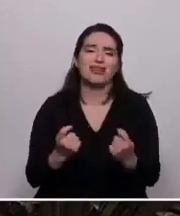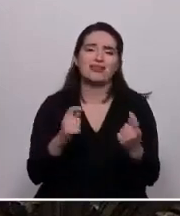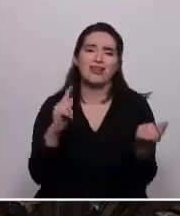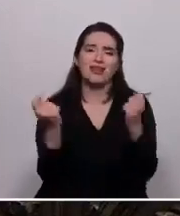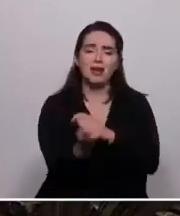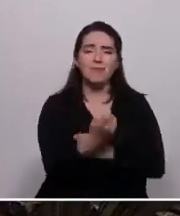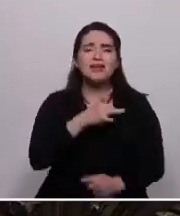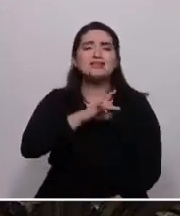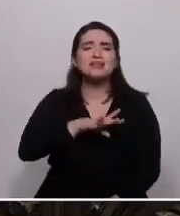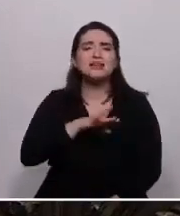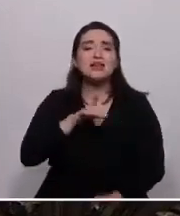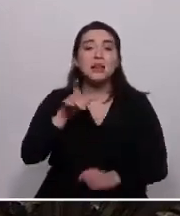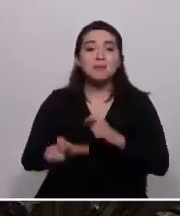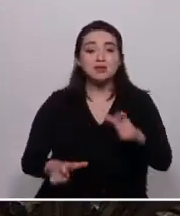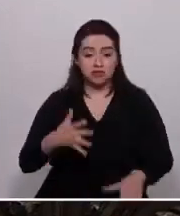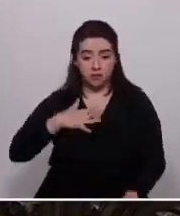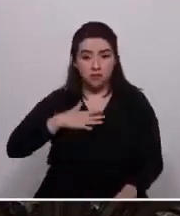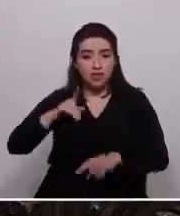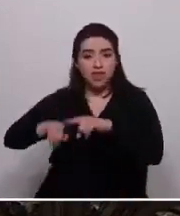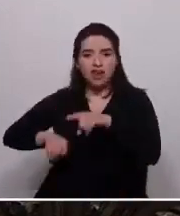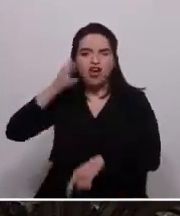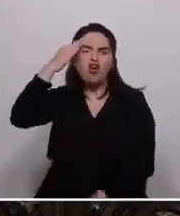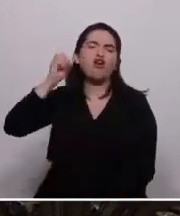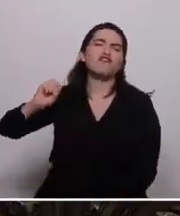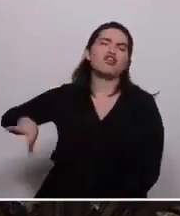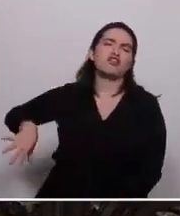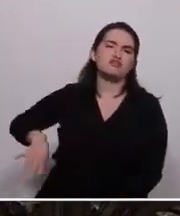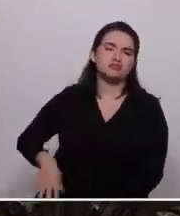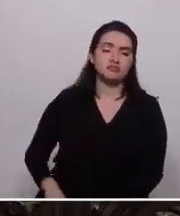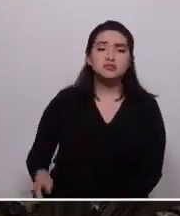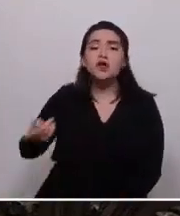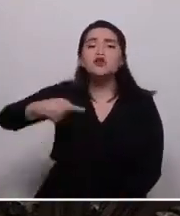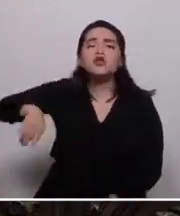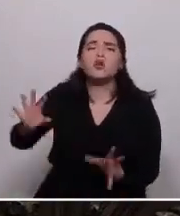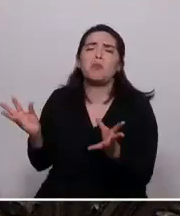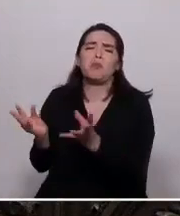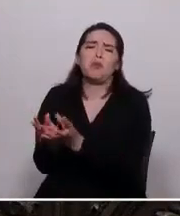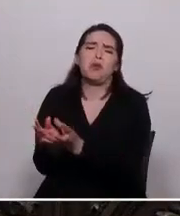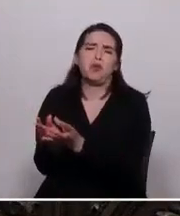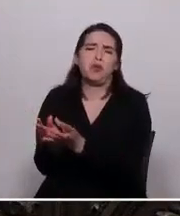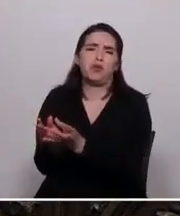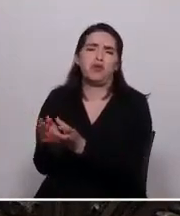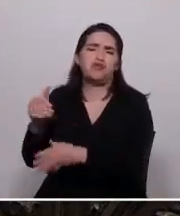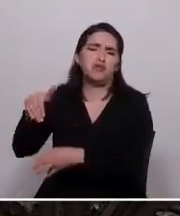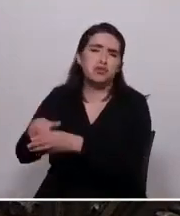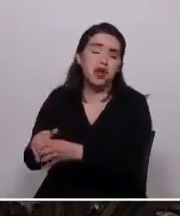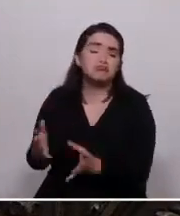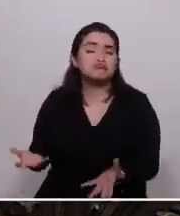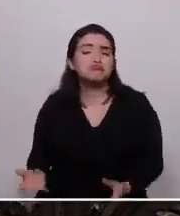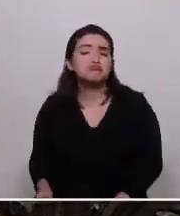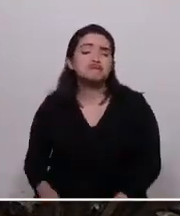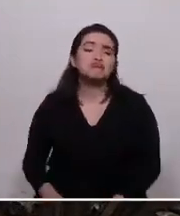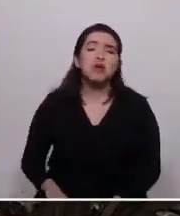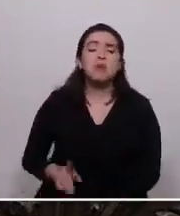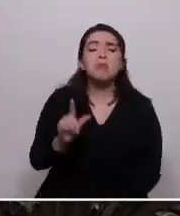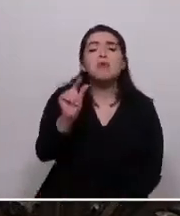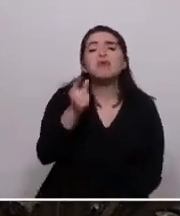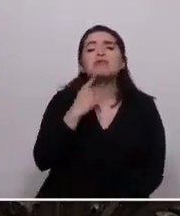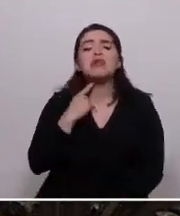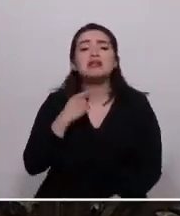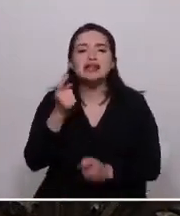olvidó a la gente de mi tierra, porque simplemente éramos muy pocos para votar o éramos poco atractivos para la economía